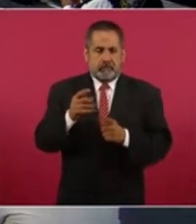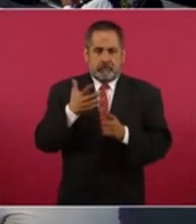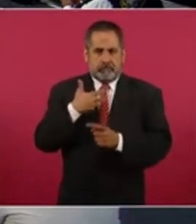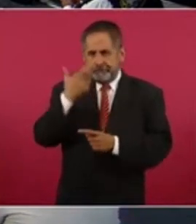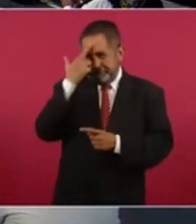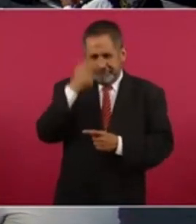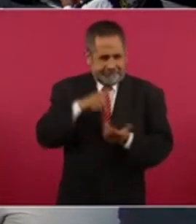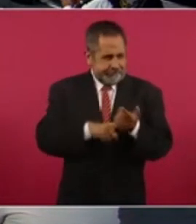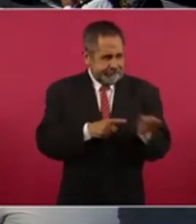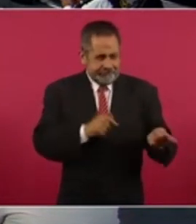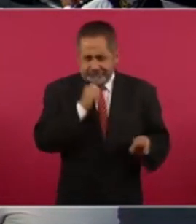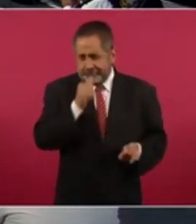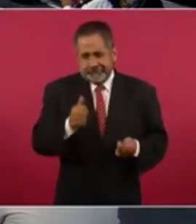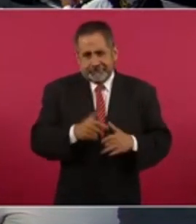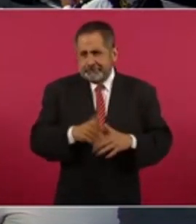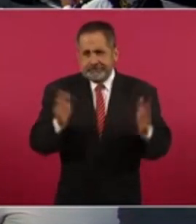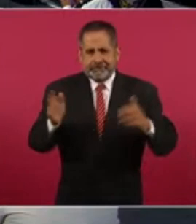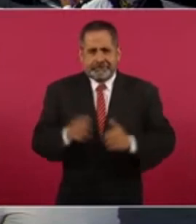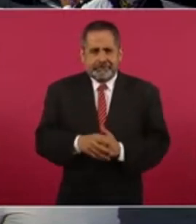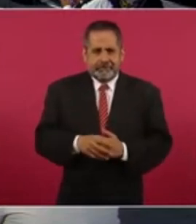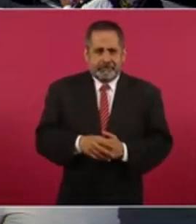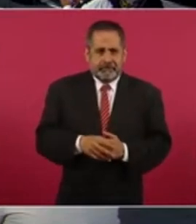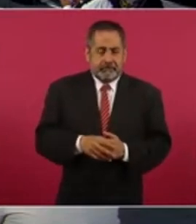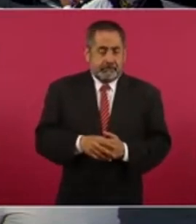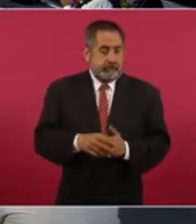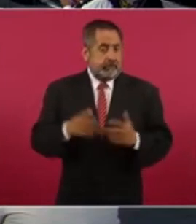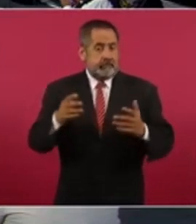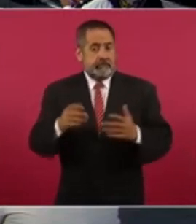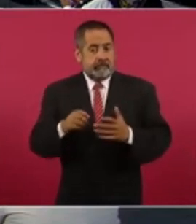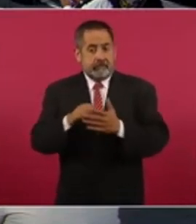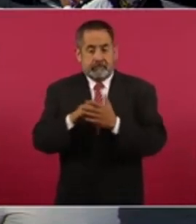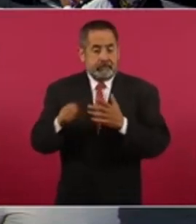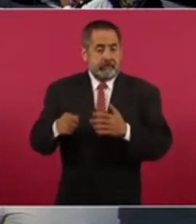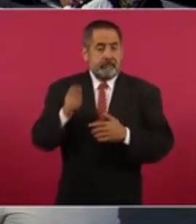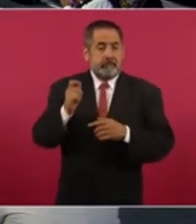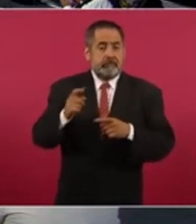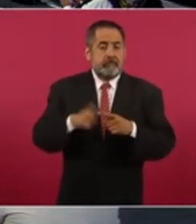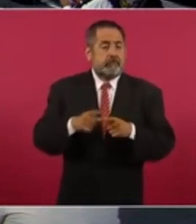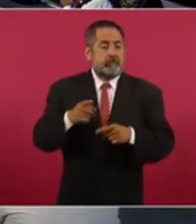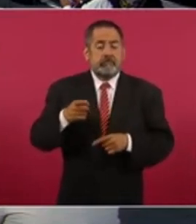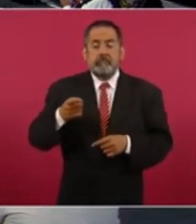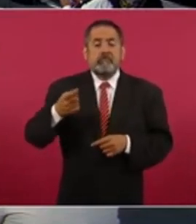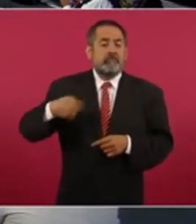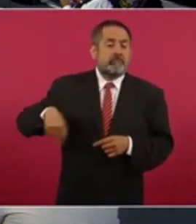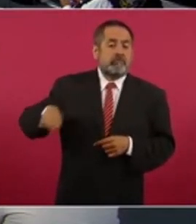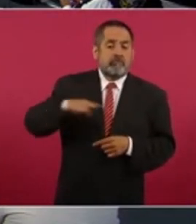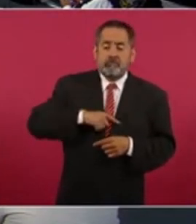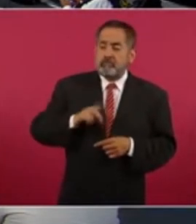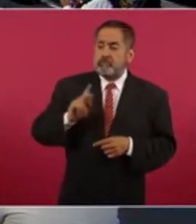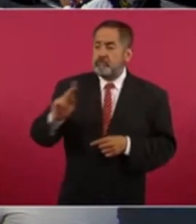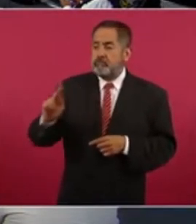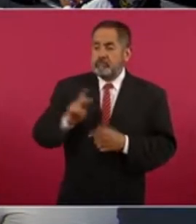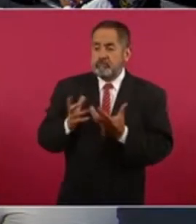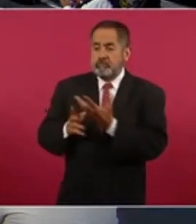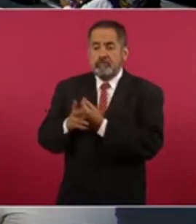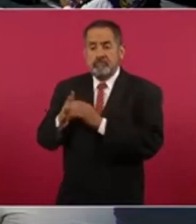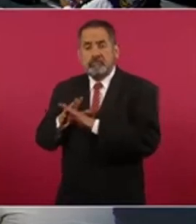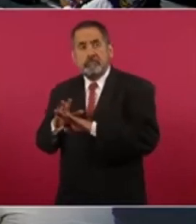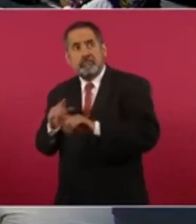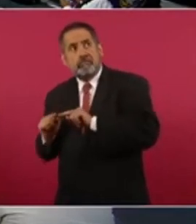justificación en nada. Ahí está el ejemplo de nuestros paisanos migrantes.